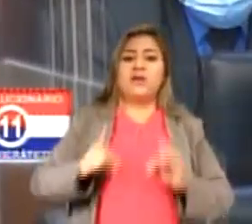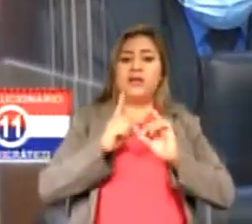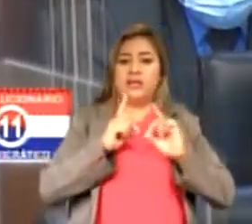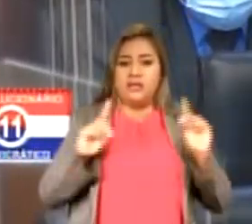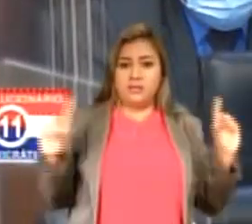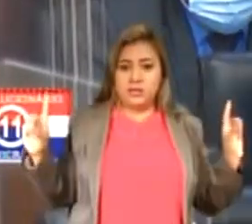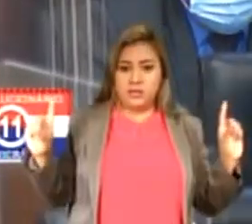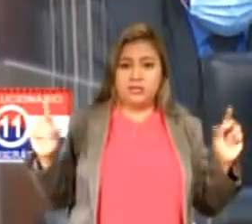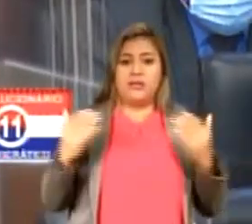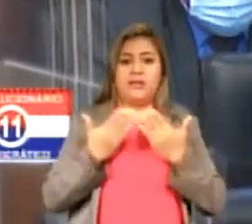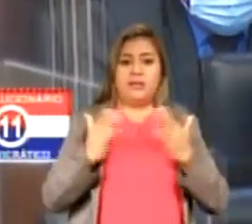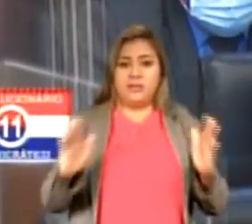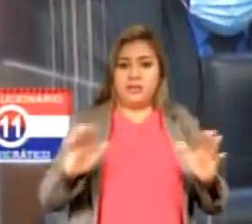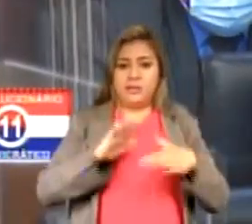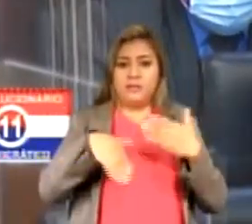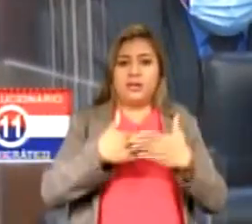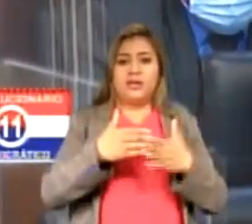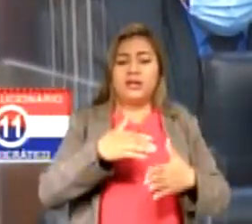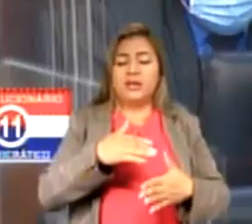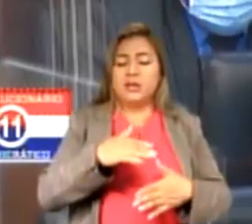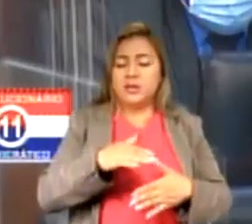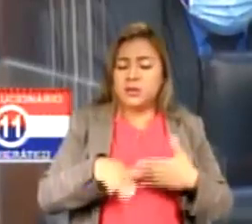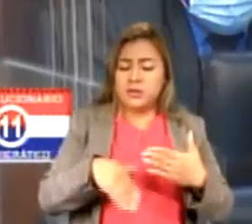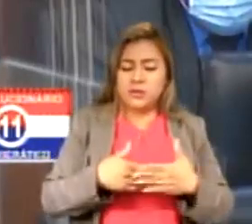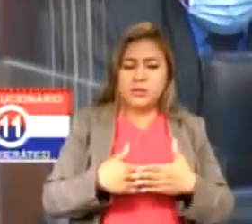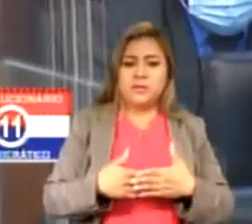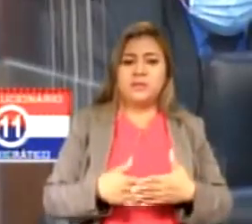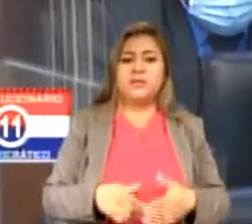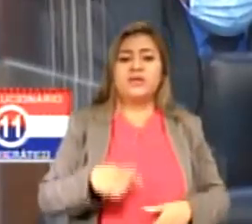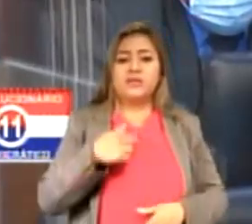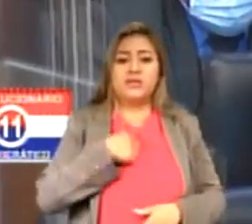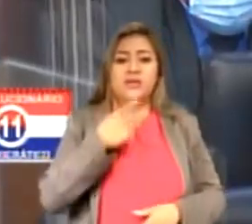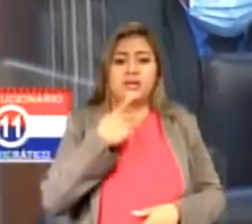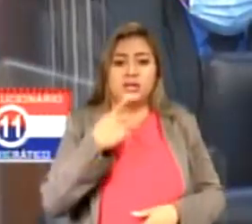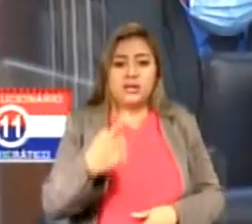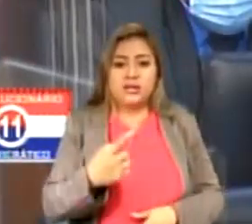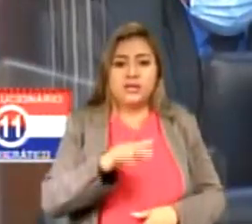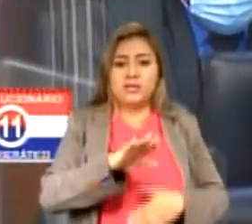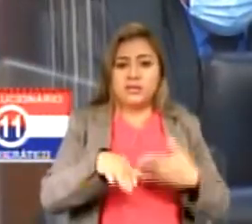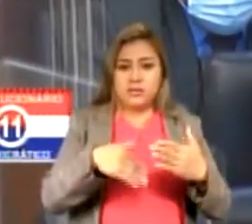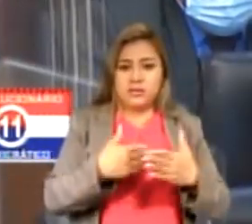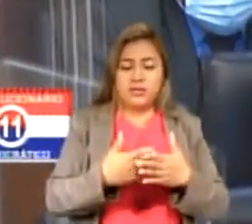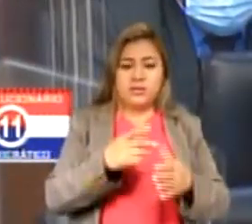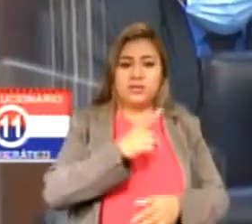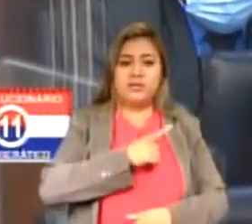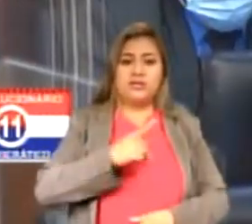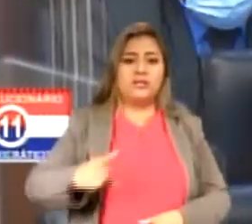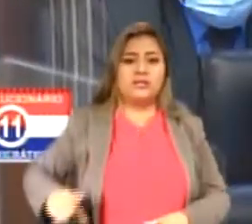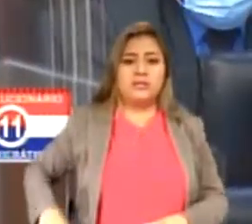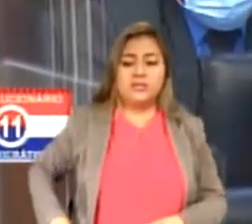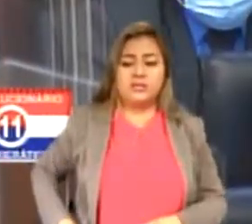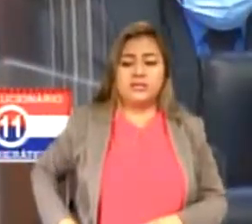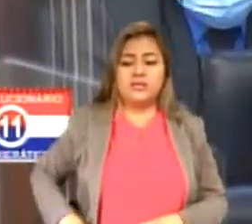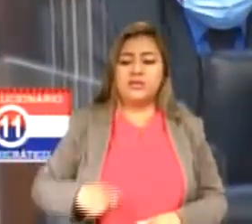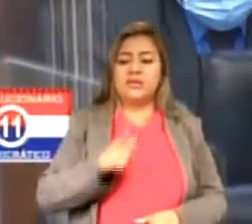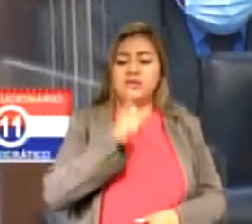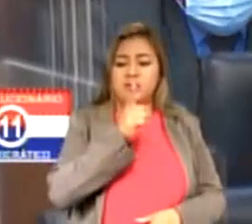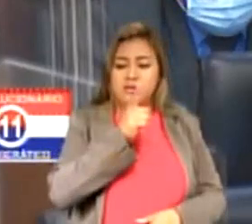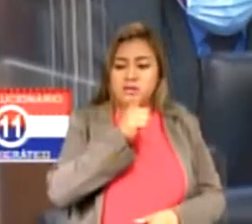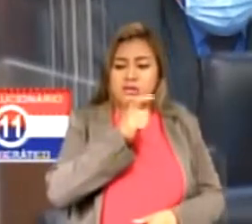ser abierto. Yo les digo a todos los diputados, ¿quién mejor que